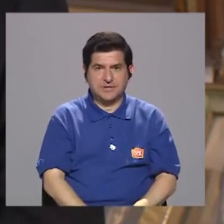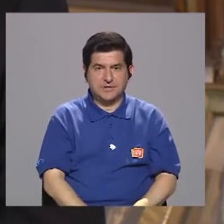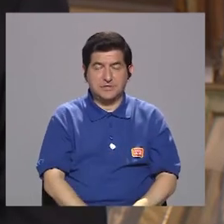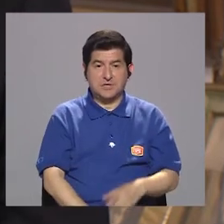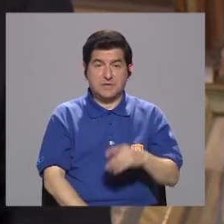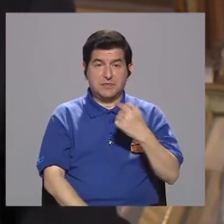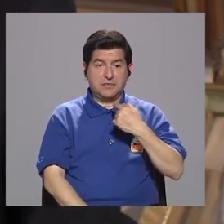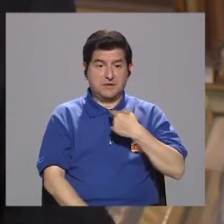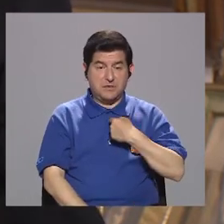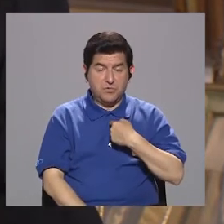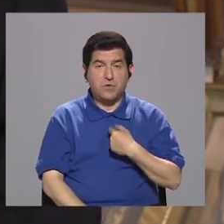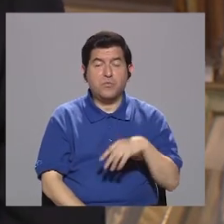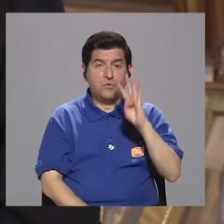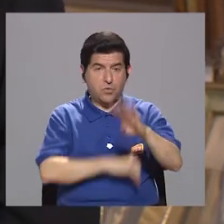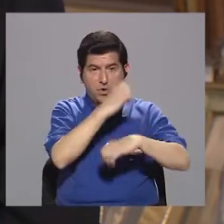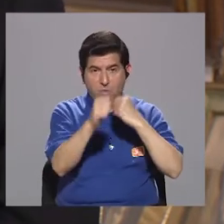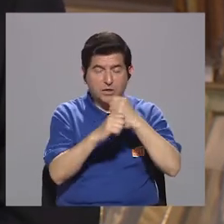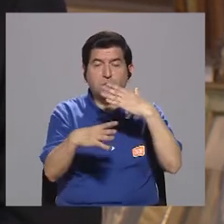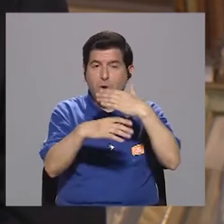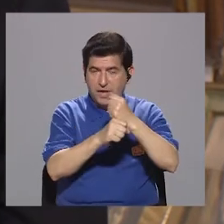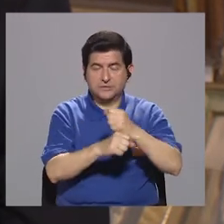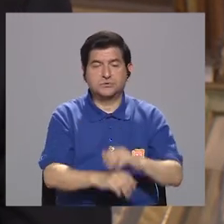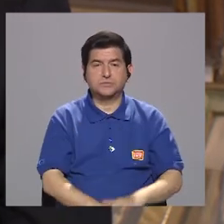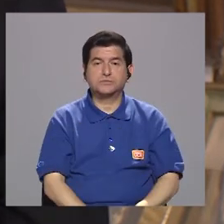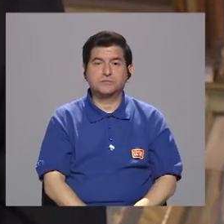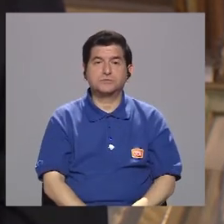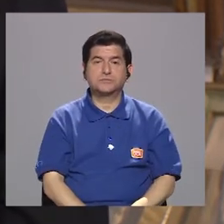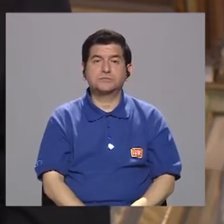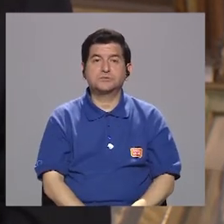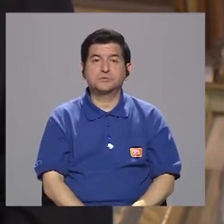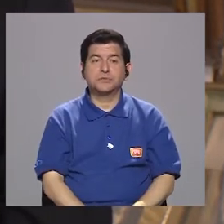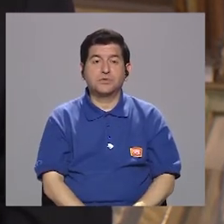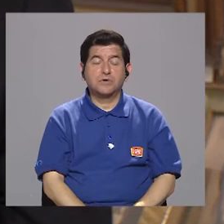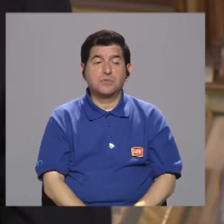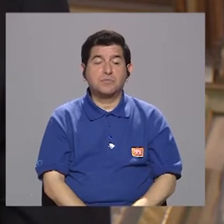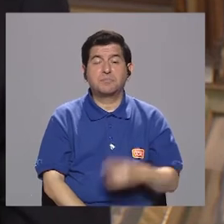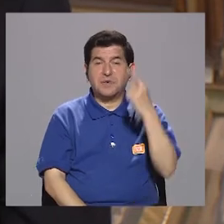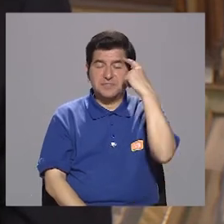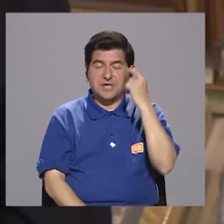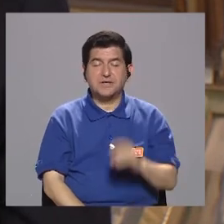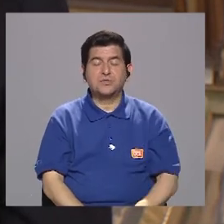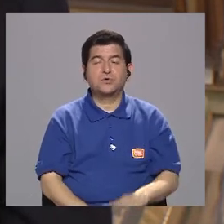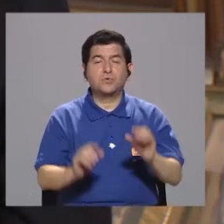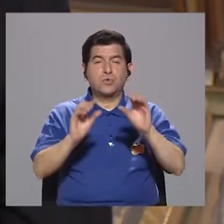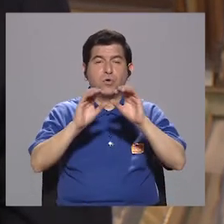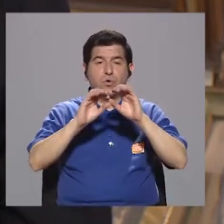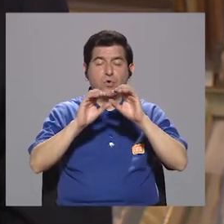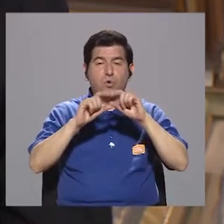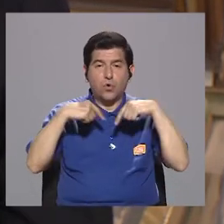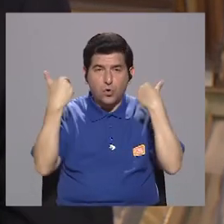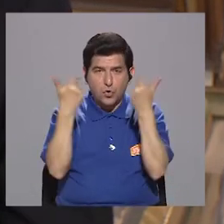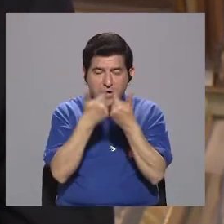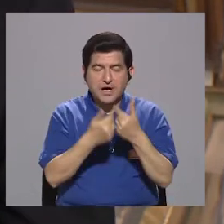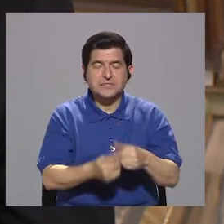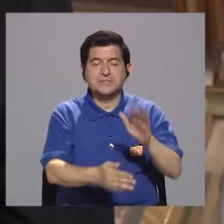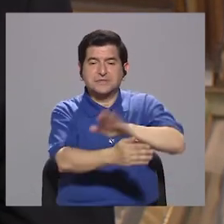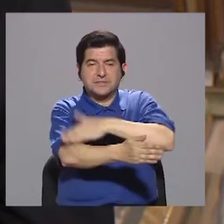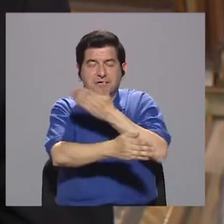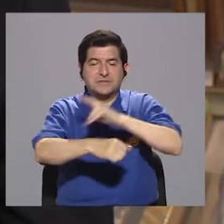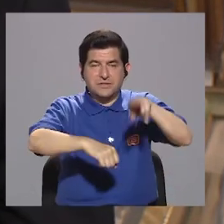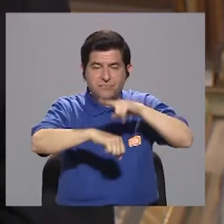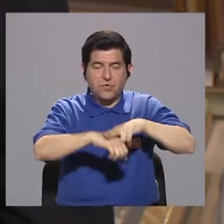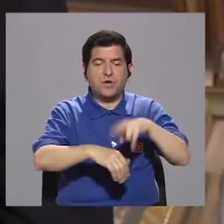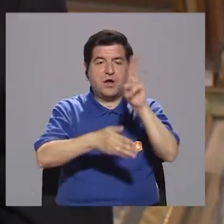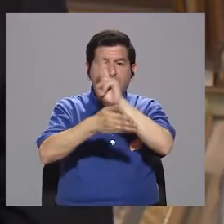de lo que se puede hacer en 4 años, porque es la Orquesta Sinfónica Nacional, la Universidad de Costa